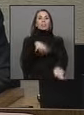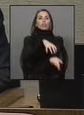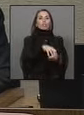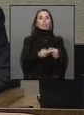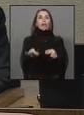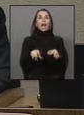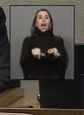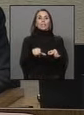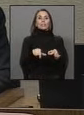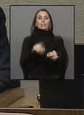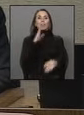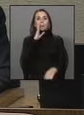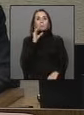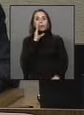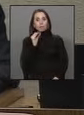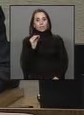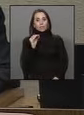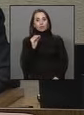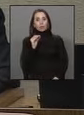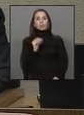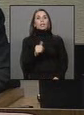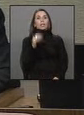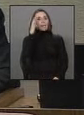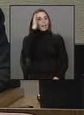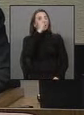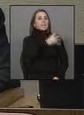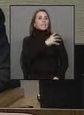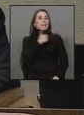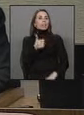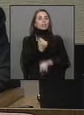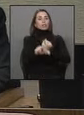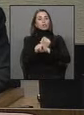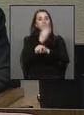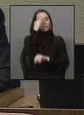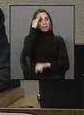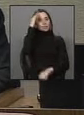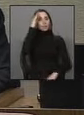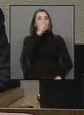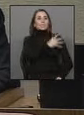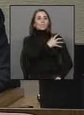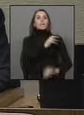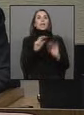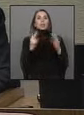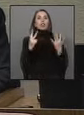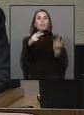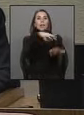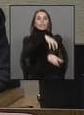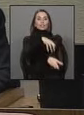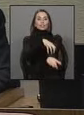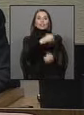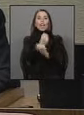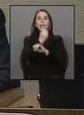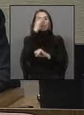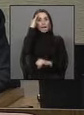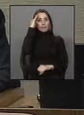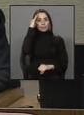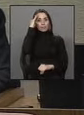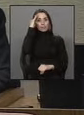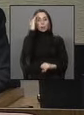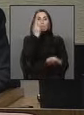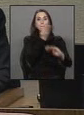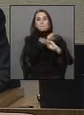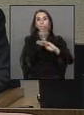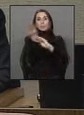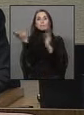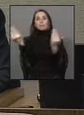Arquitectura de la Región del Vivo Vivo, al General Director de Carabineros, y al General de la Octava Zona de Carabineros, solicitándoles